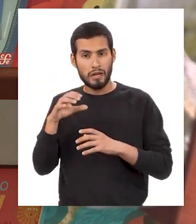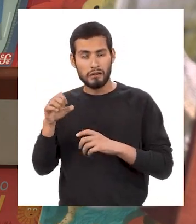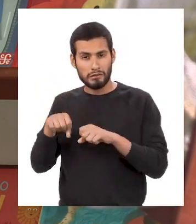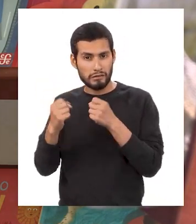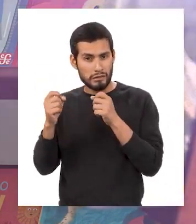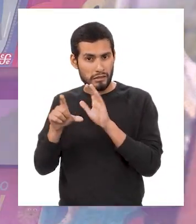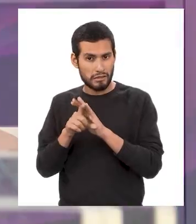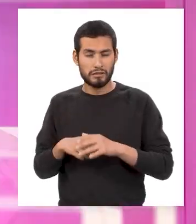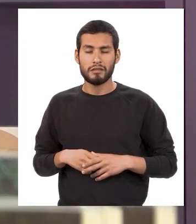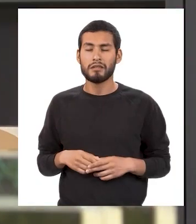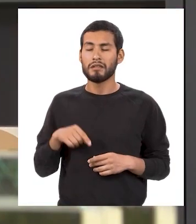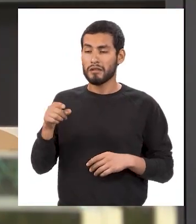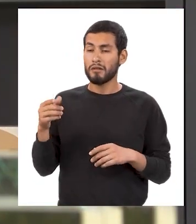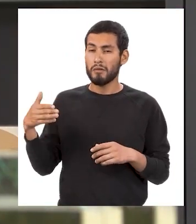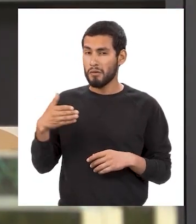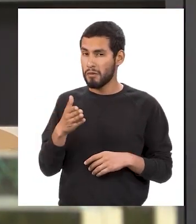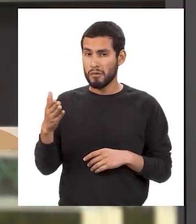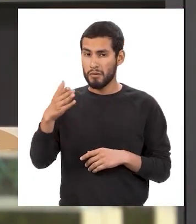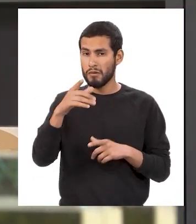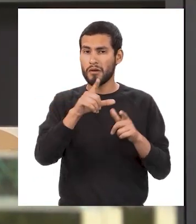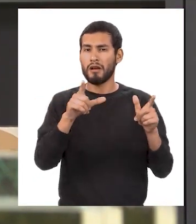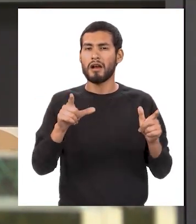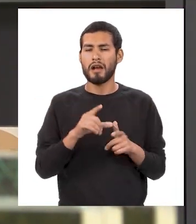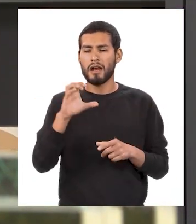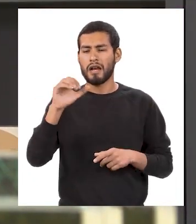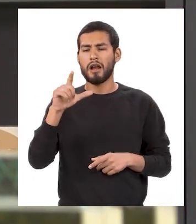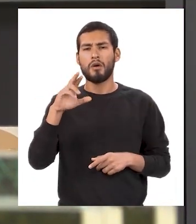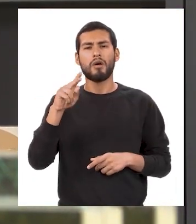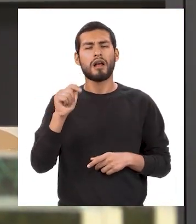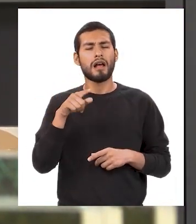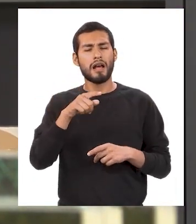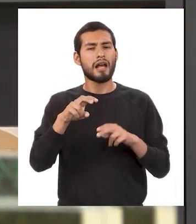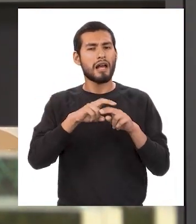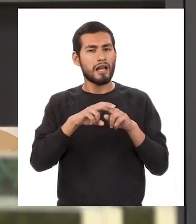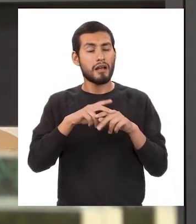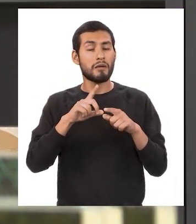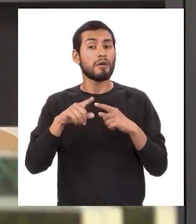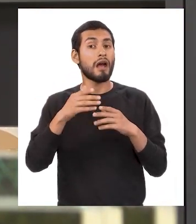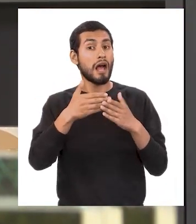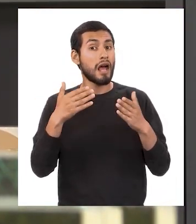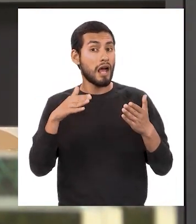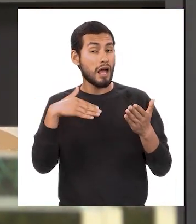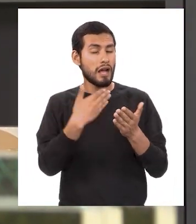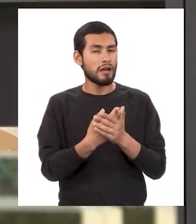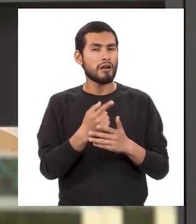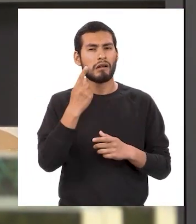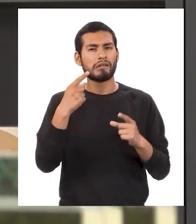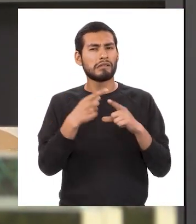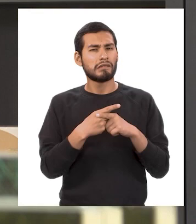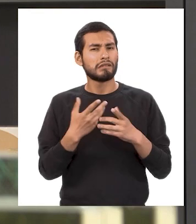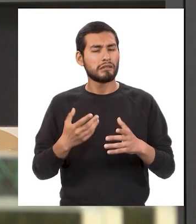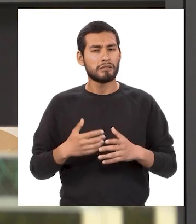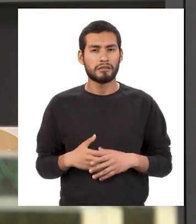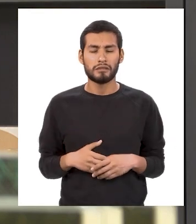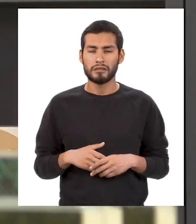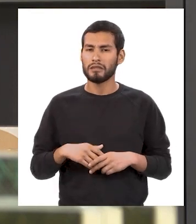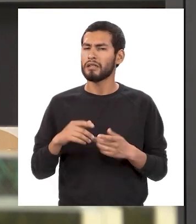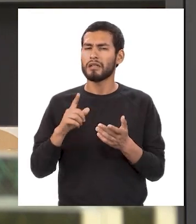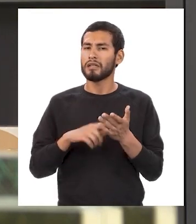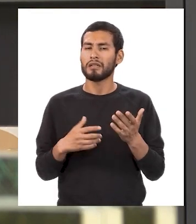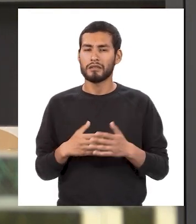Passepartout. Salieron de Bombay camino a Calcuta en tren. Pero antes de llegar, tuvieron